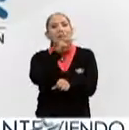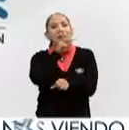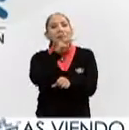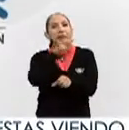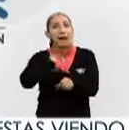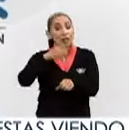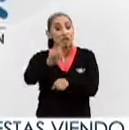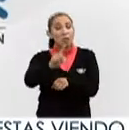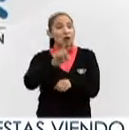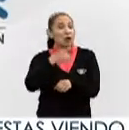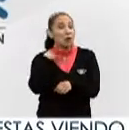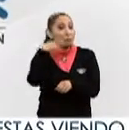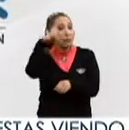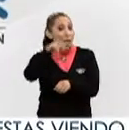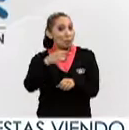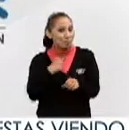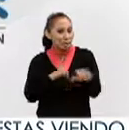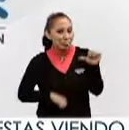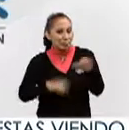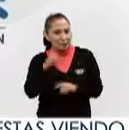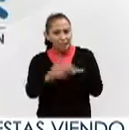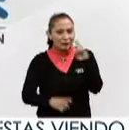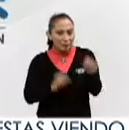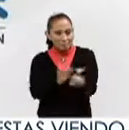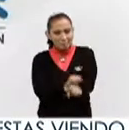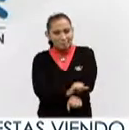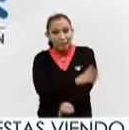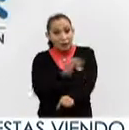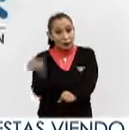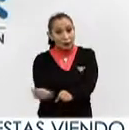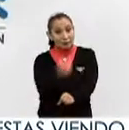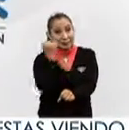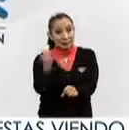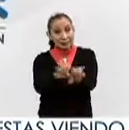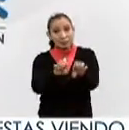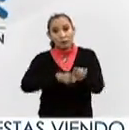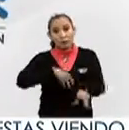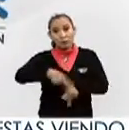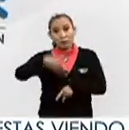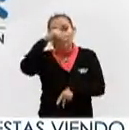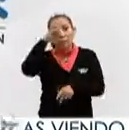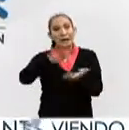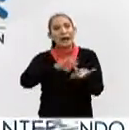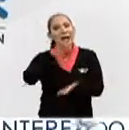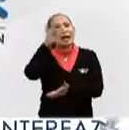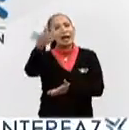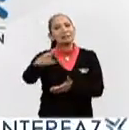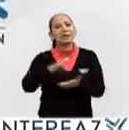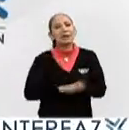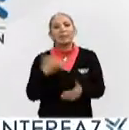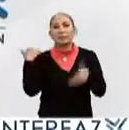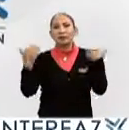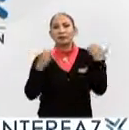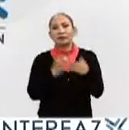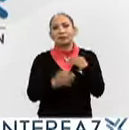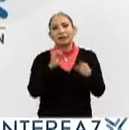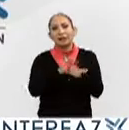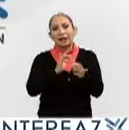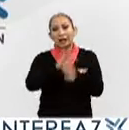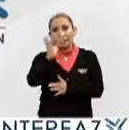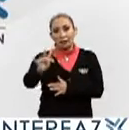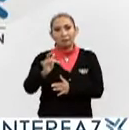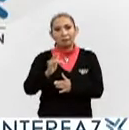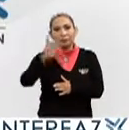Juega México el domingo, así que mucha actividad deportiva, emocional. Suerte para la selección. Suerte para la selección. Gracias. Disfruten este fin de semana.